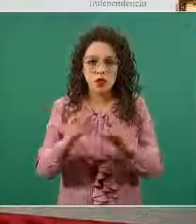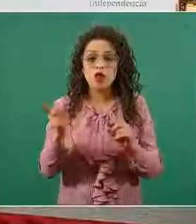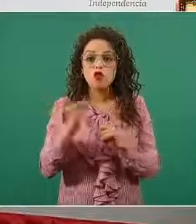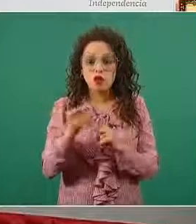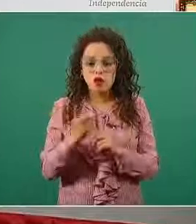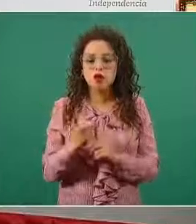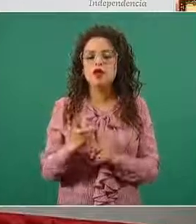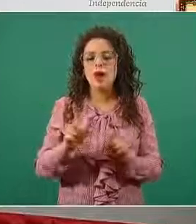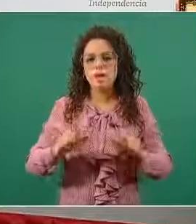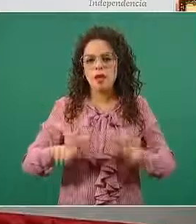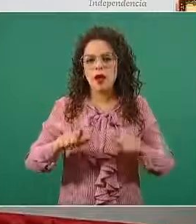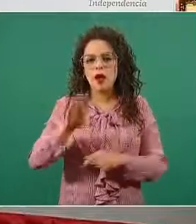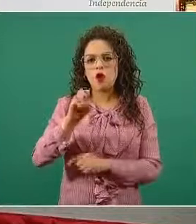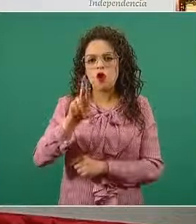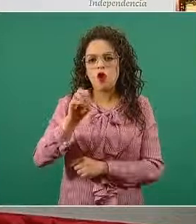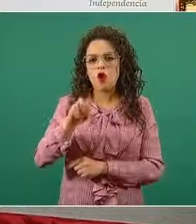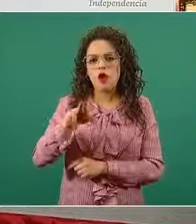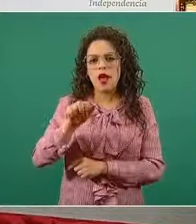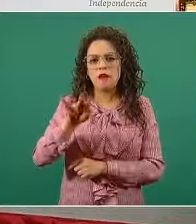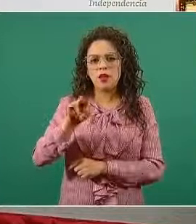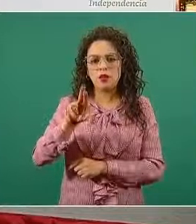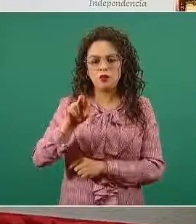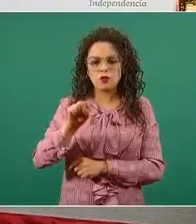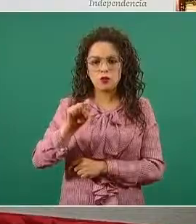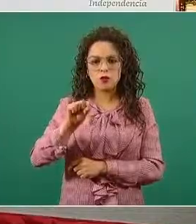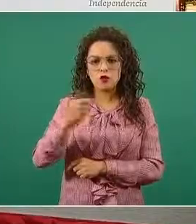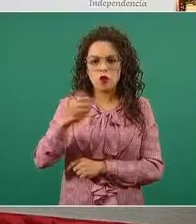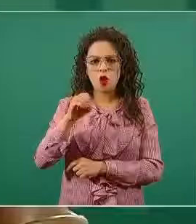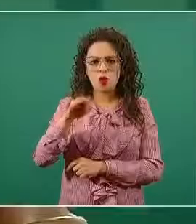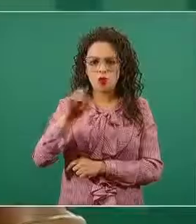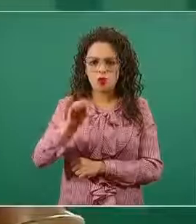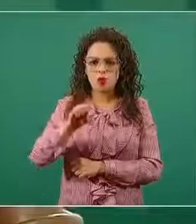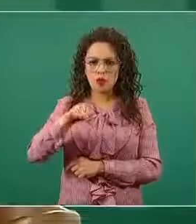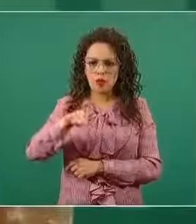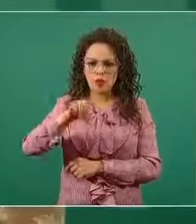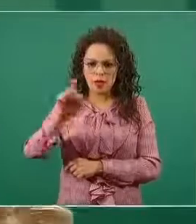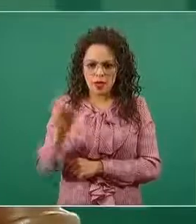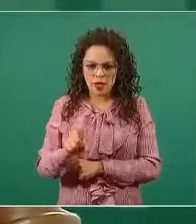coronavirus.gov.mx. Pues siendo las